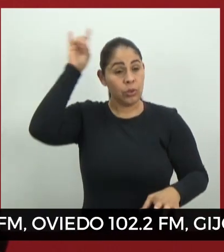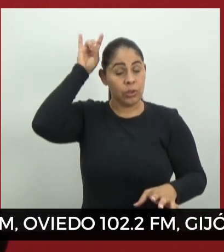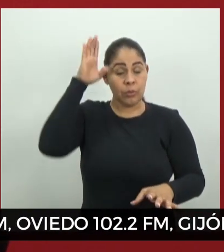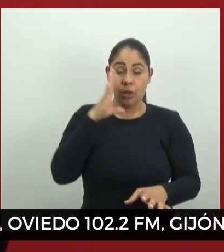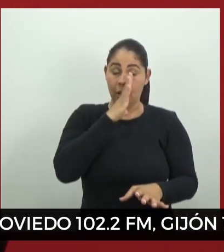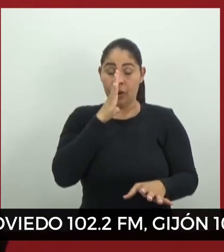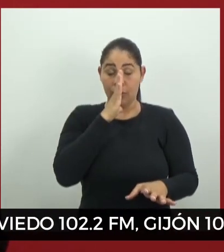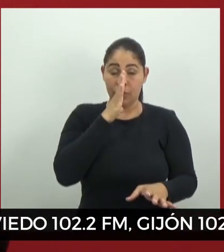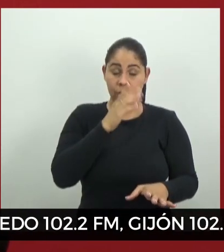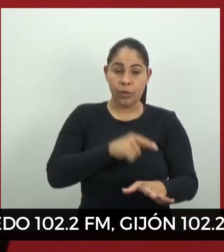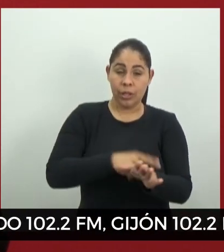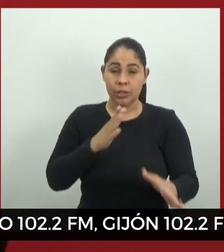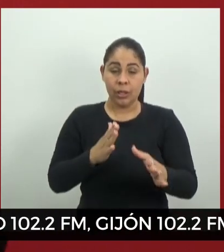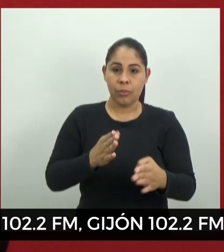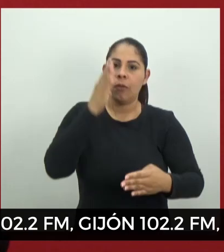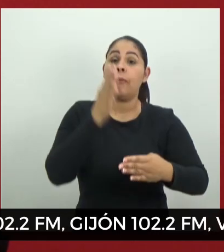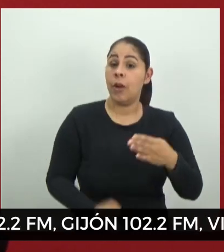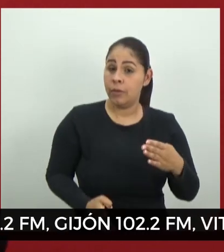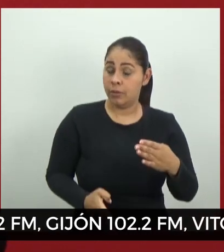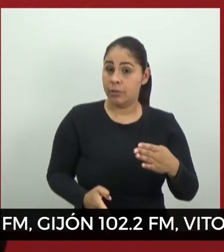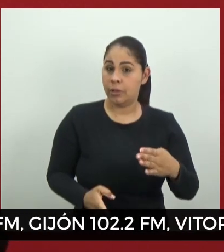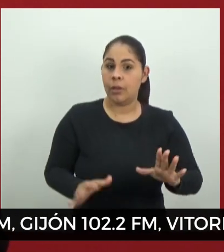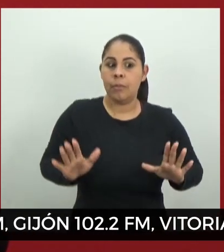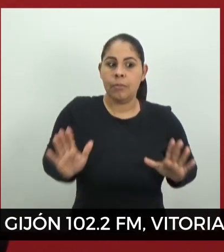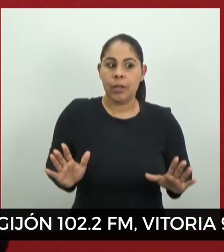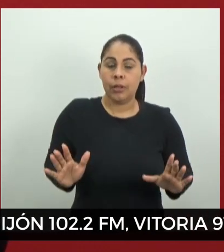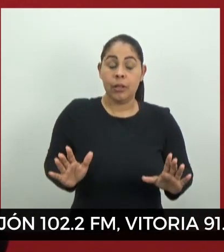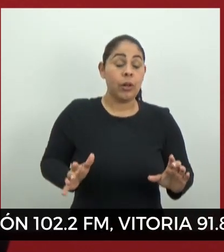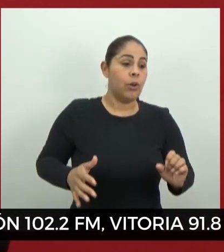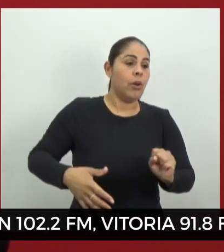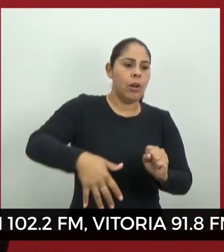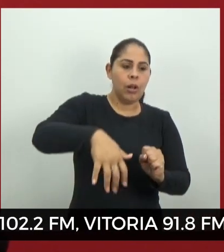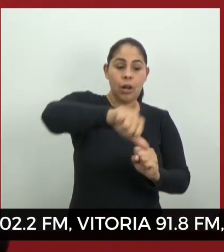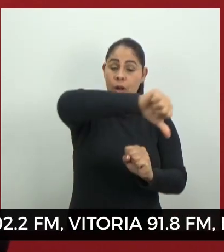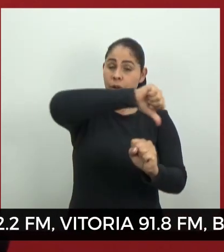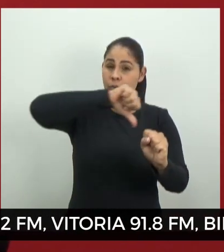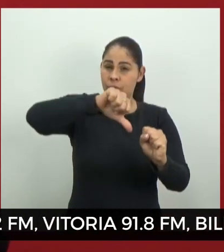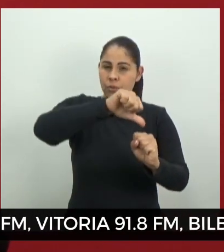Pero hay el momento que la unción y la presencia de Jesucristo